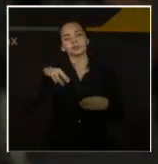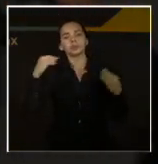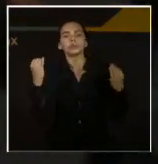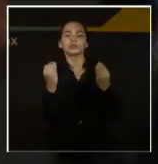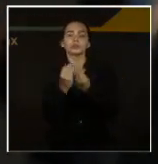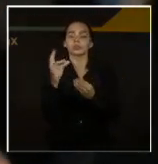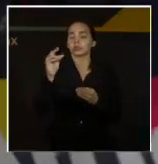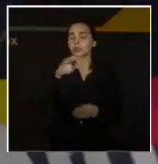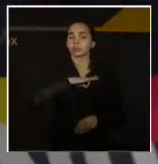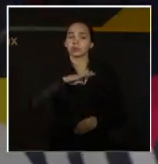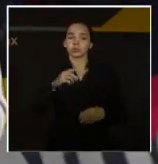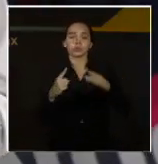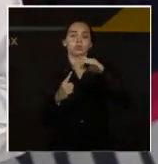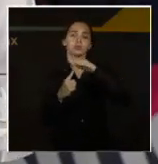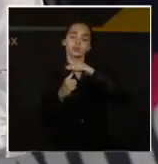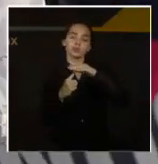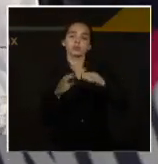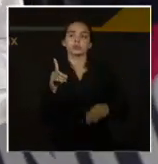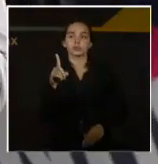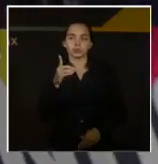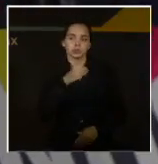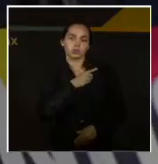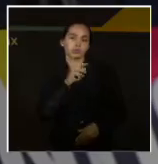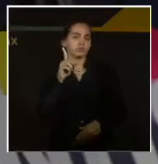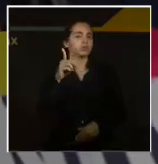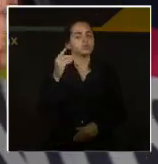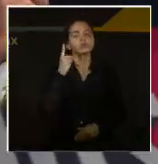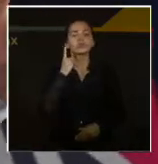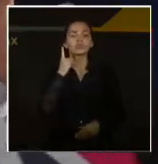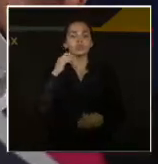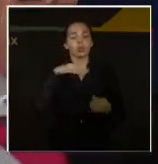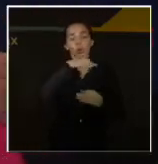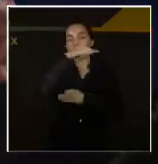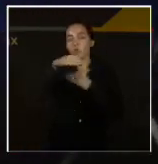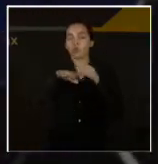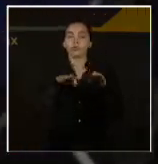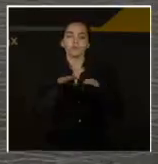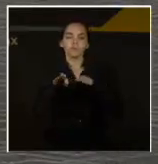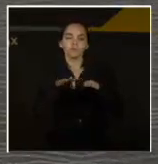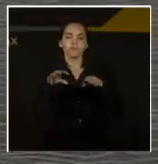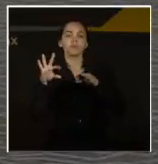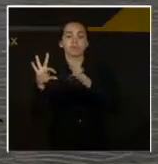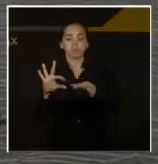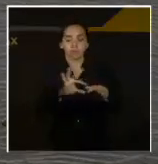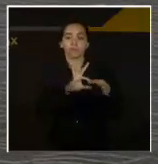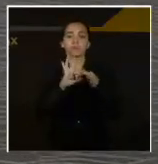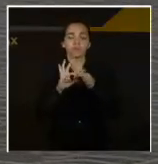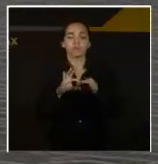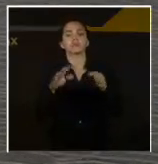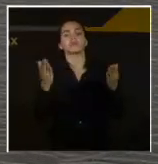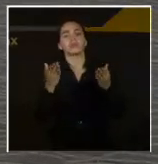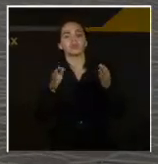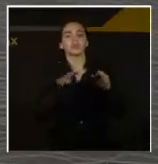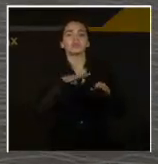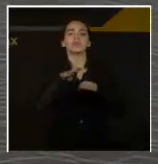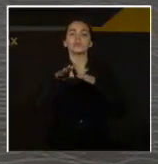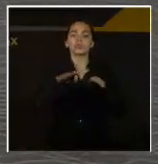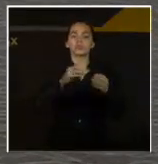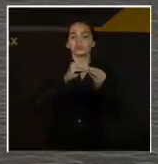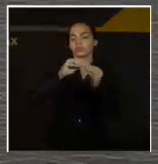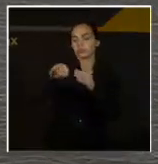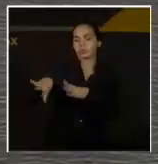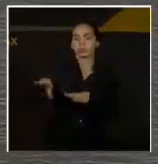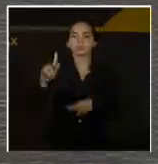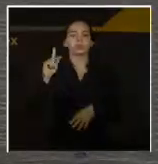ser una tarea de una sola persona o de un partido político. Hay que trabajar de manera coordinada, hacer totalmente a un lado el